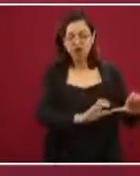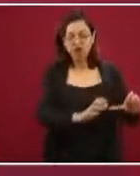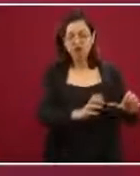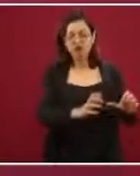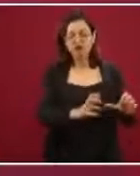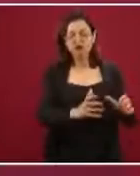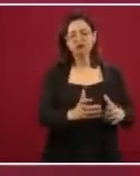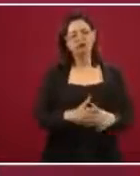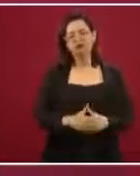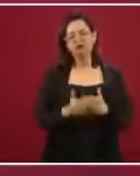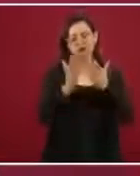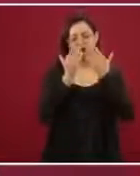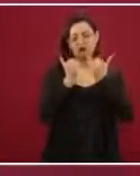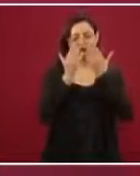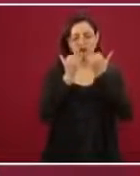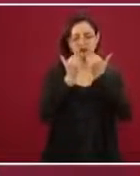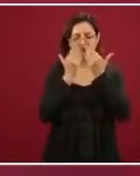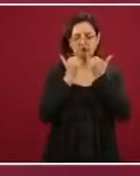la delincuencia.